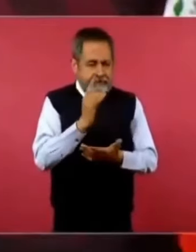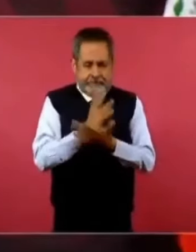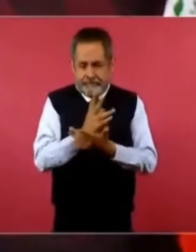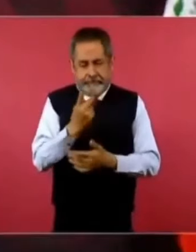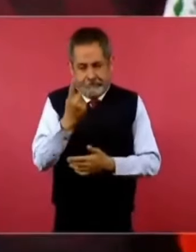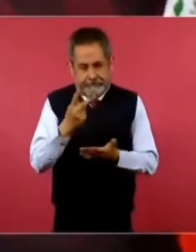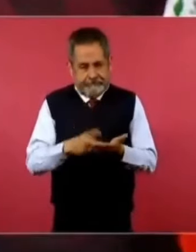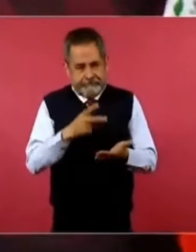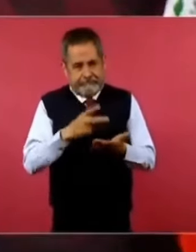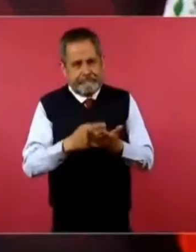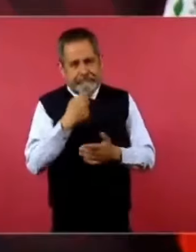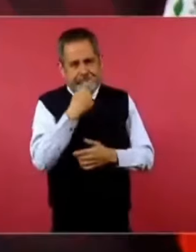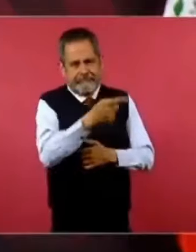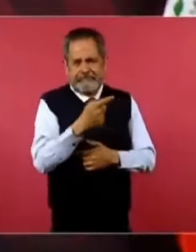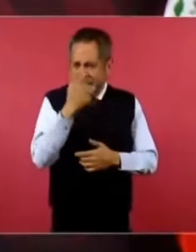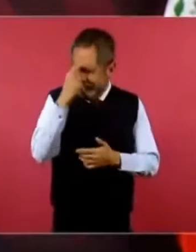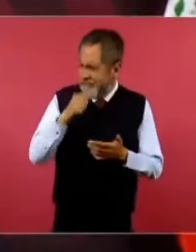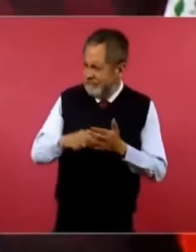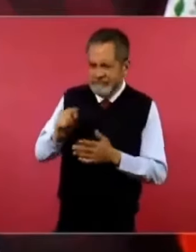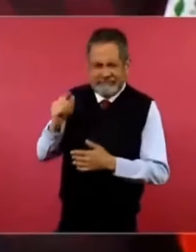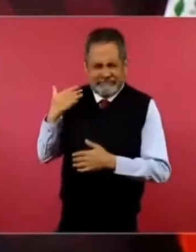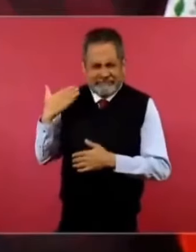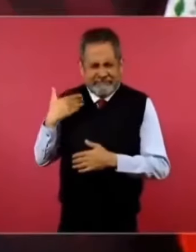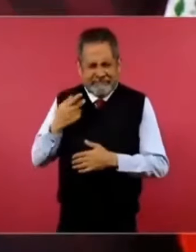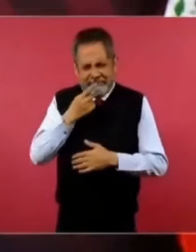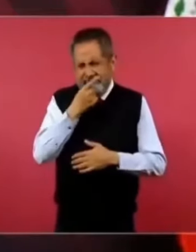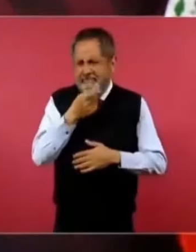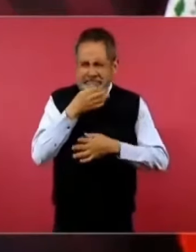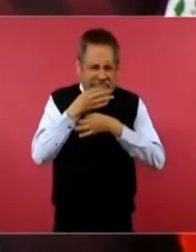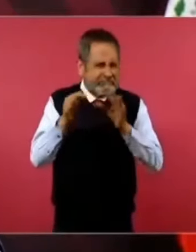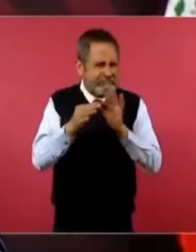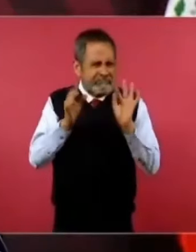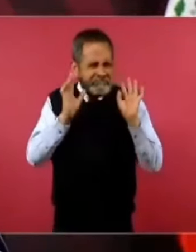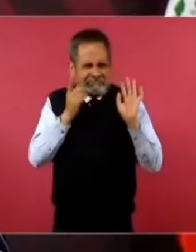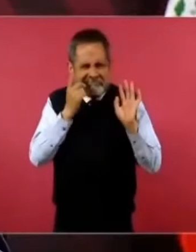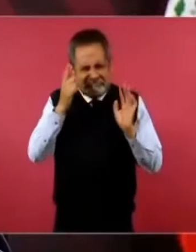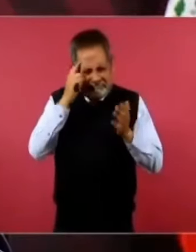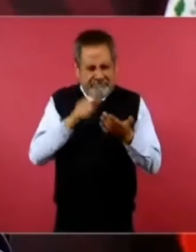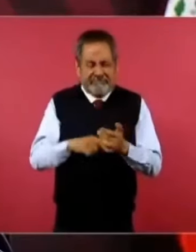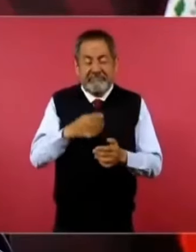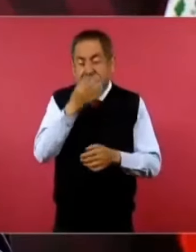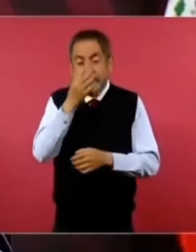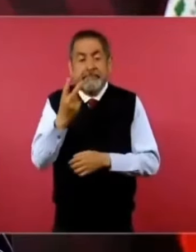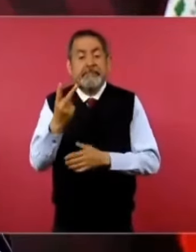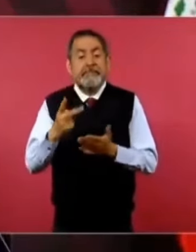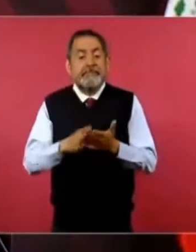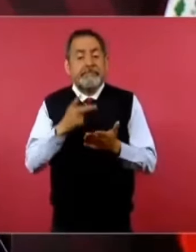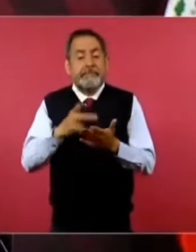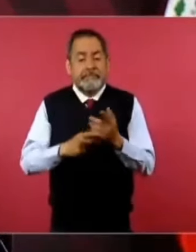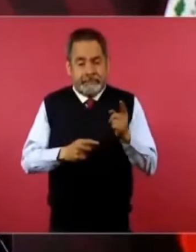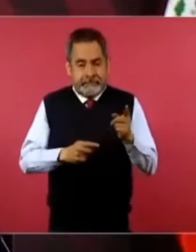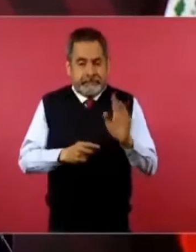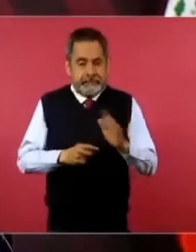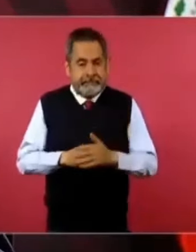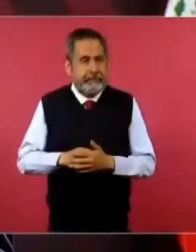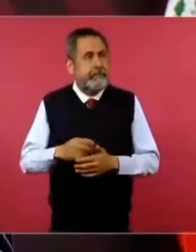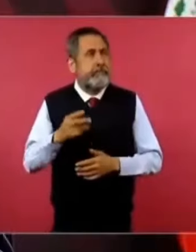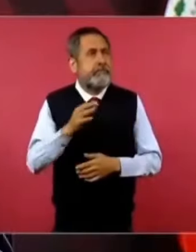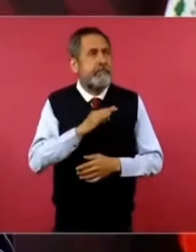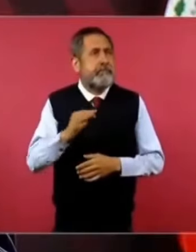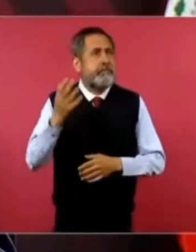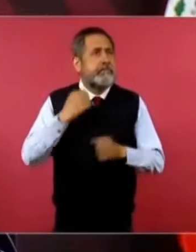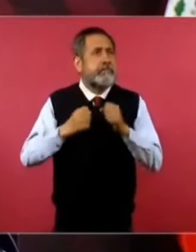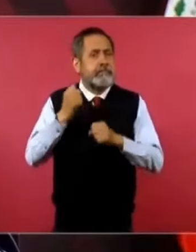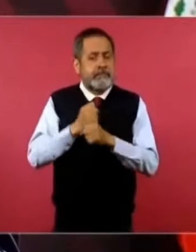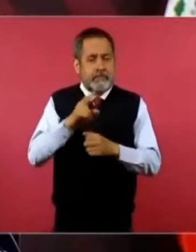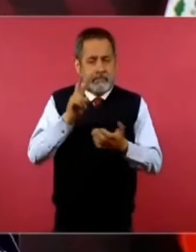únicas creo que ahora últimamente también hizo una mención pero allá por 2019